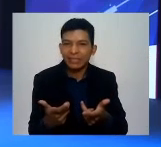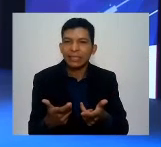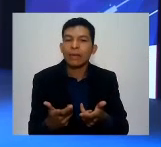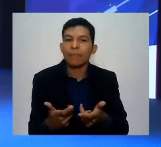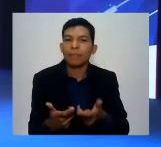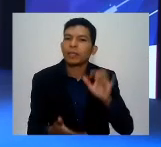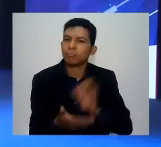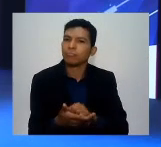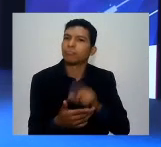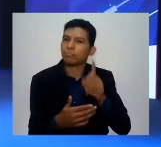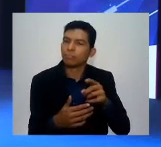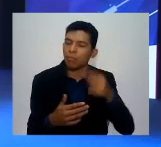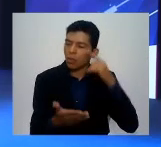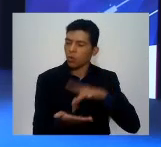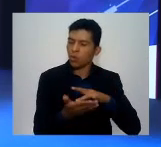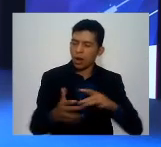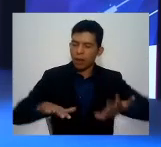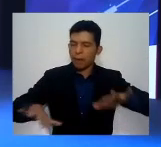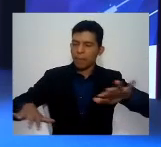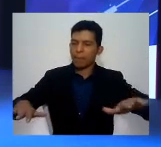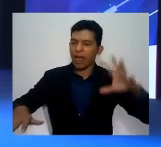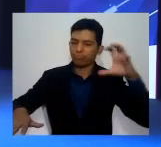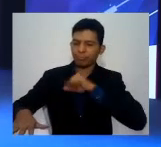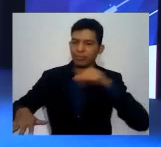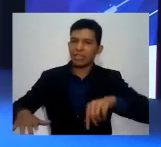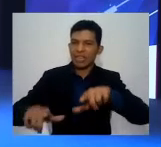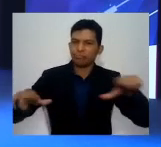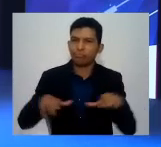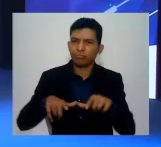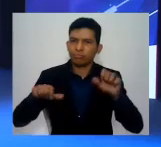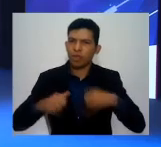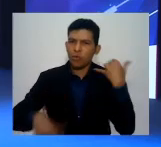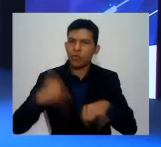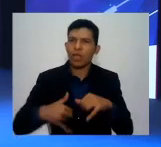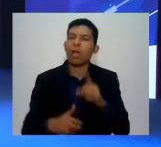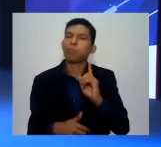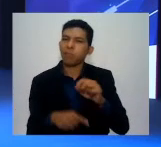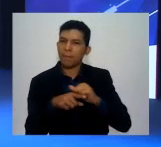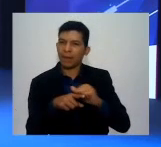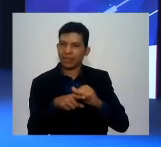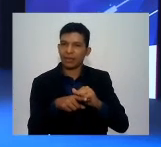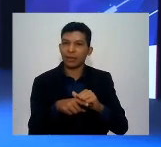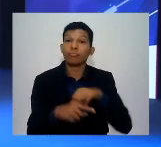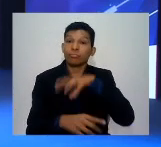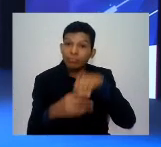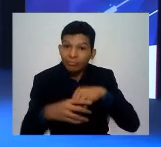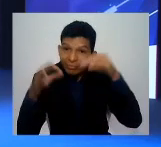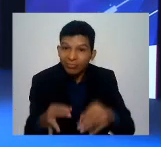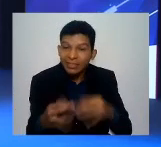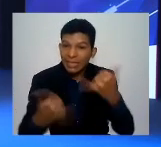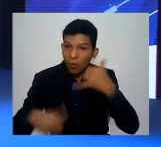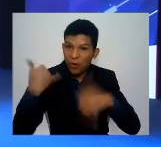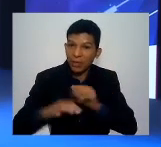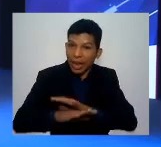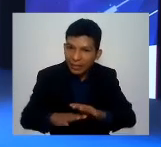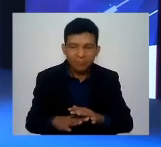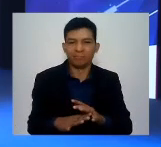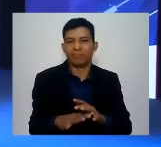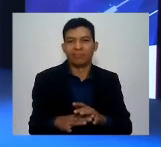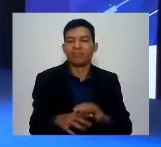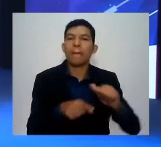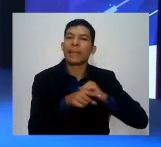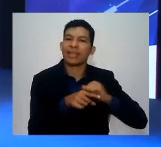pero pues ha funcionado ya y se desarrolló ya. ¿Listo? Otras cosas del deporte